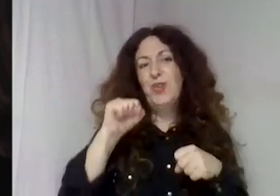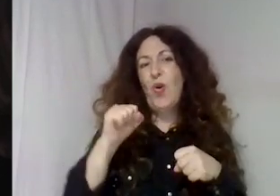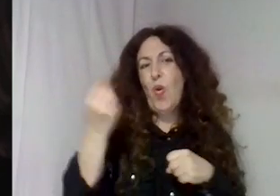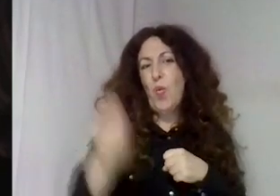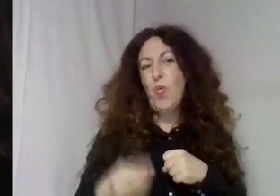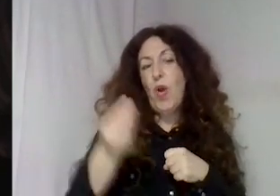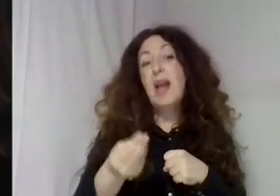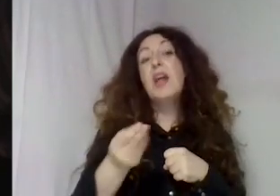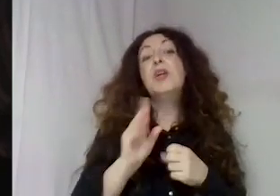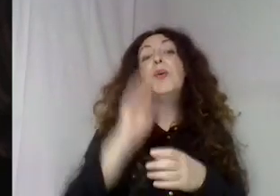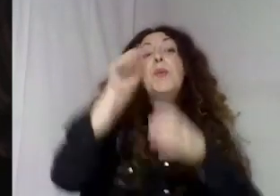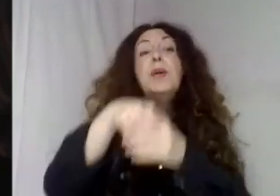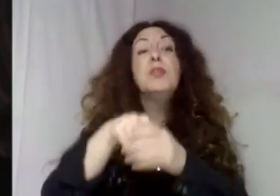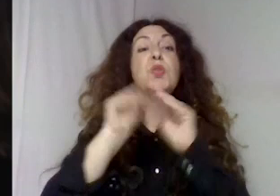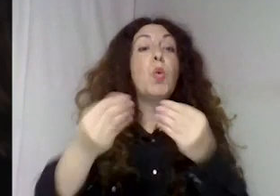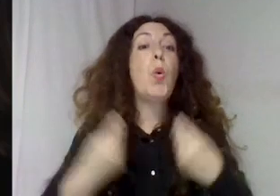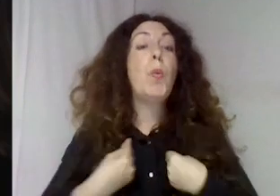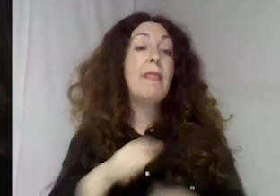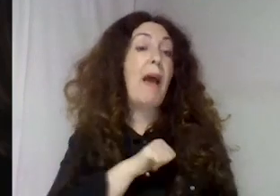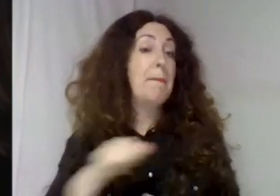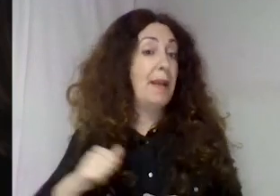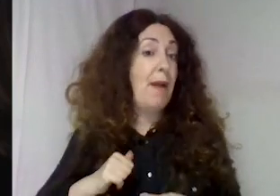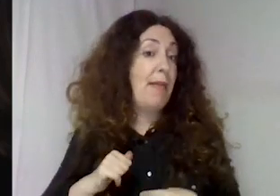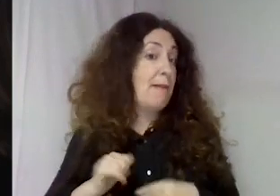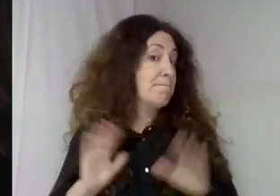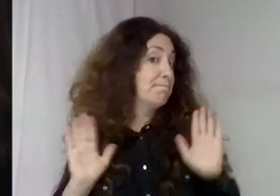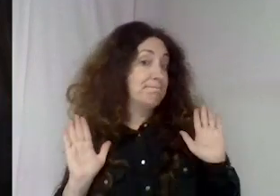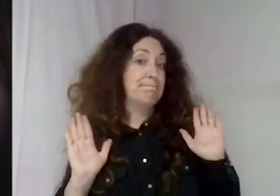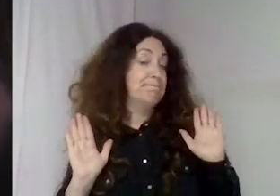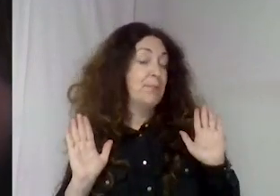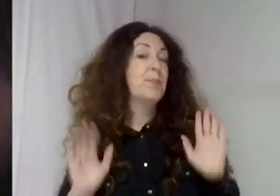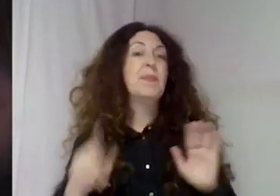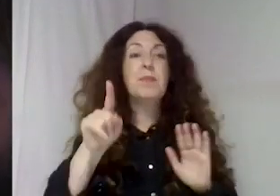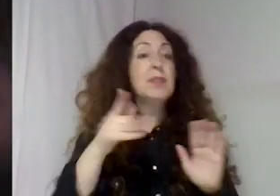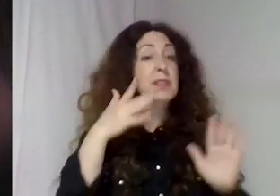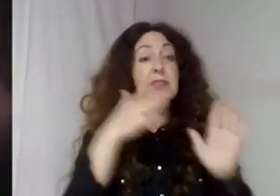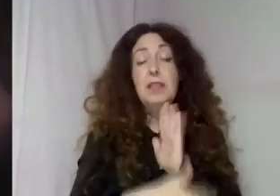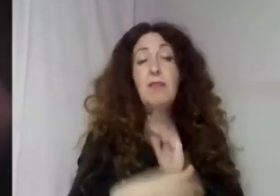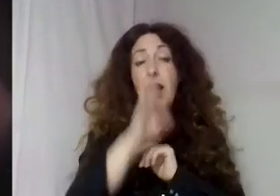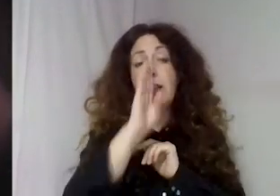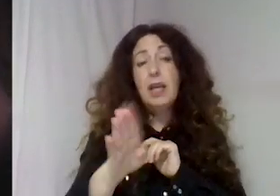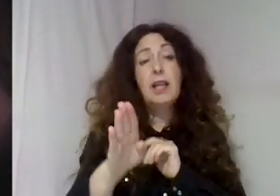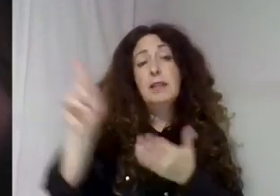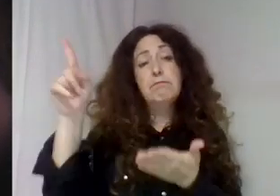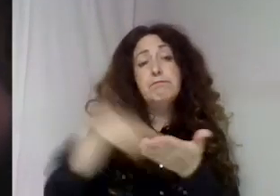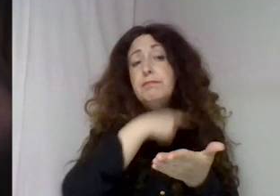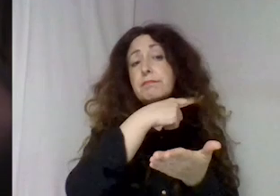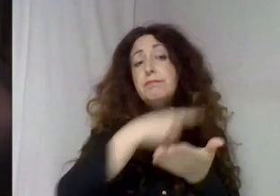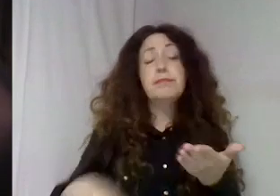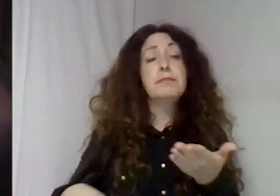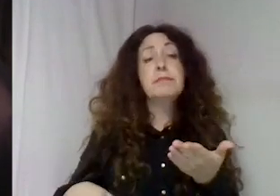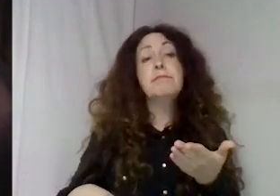ahora es menos machista, pues el lenguaje también será menos machista, si es que lo es, que no lo sé, no es lenguaje la